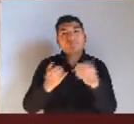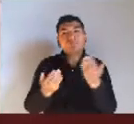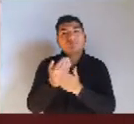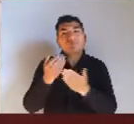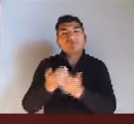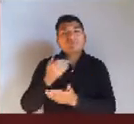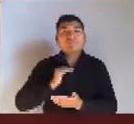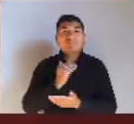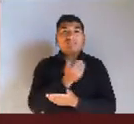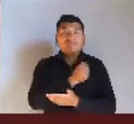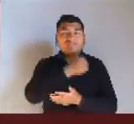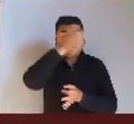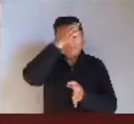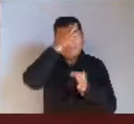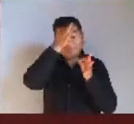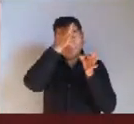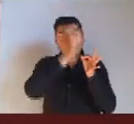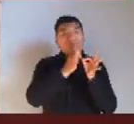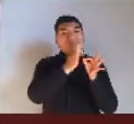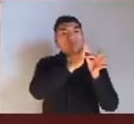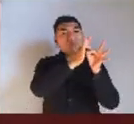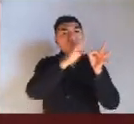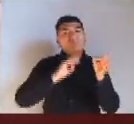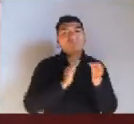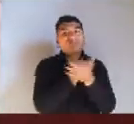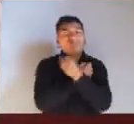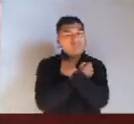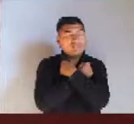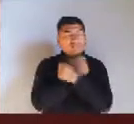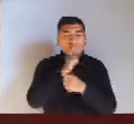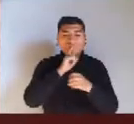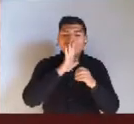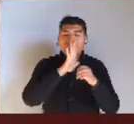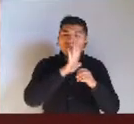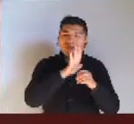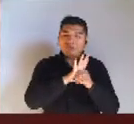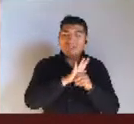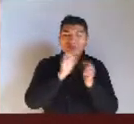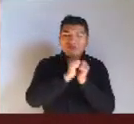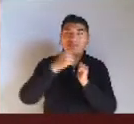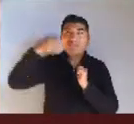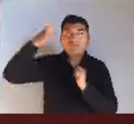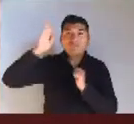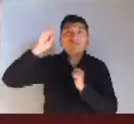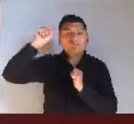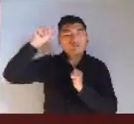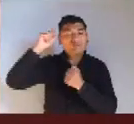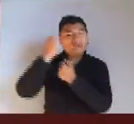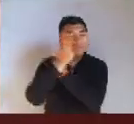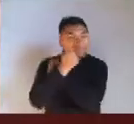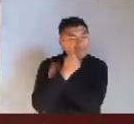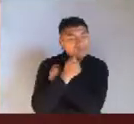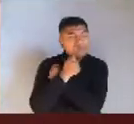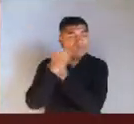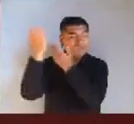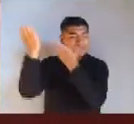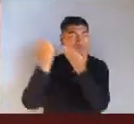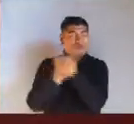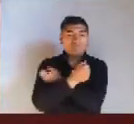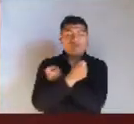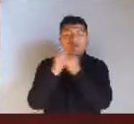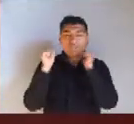renovamos nuestra fidelidad, nuestro amor y nuestro compromiso con el Dios que nos ama y nos